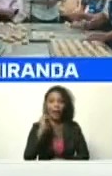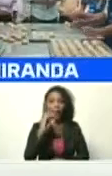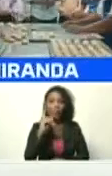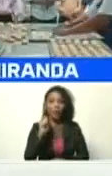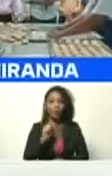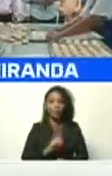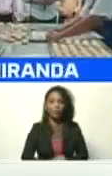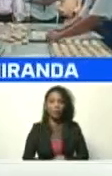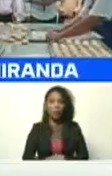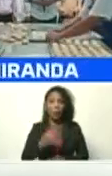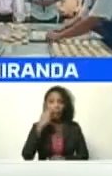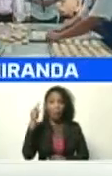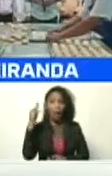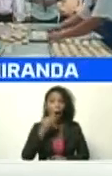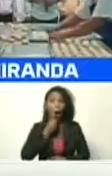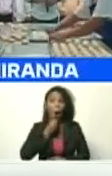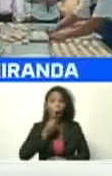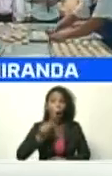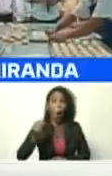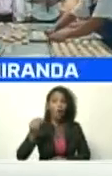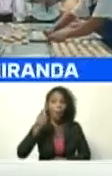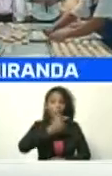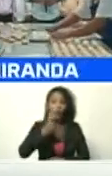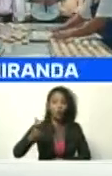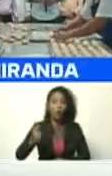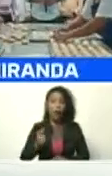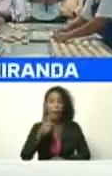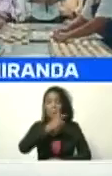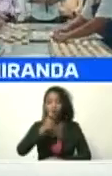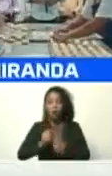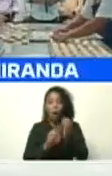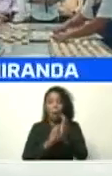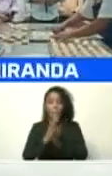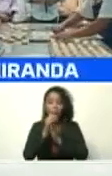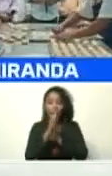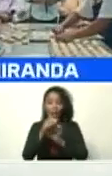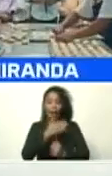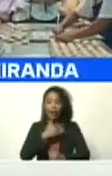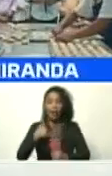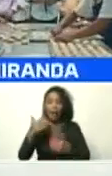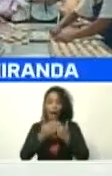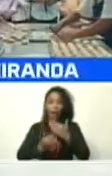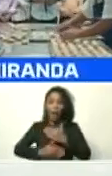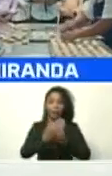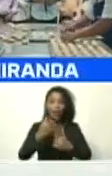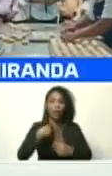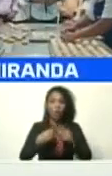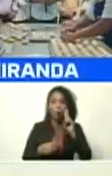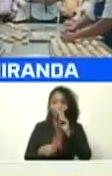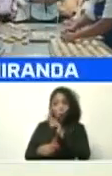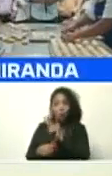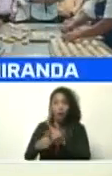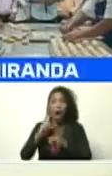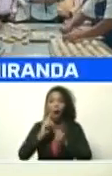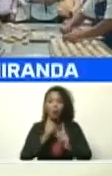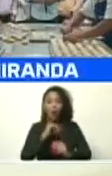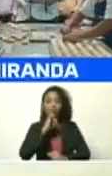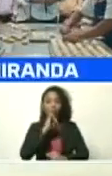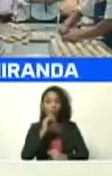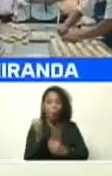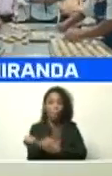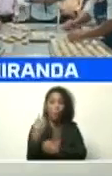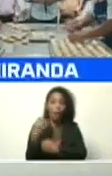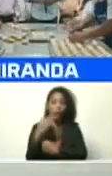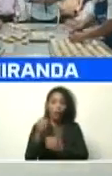Mira, pura gente joven, gente emprendedora, gente que lo que quiere es echar para adelante. Estaba viendo allí unos datos que me estaban mandando